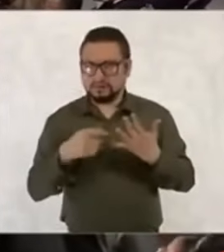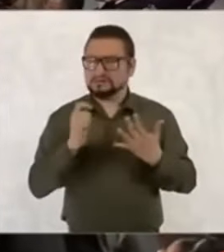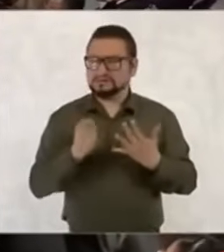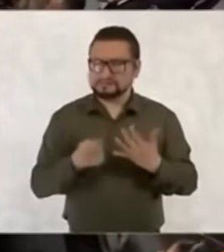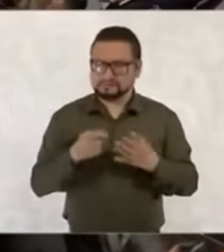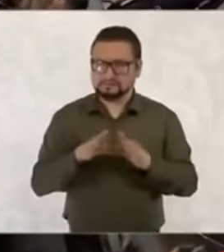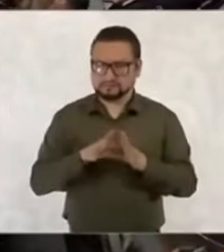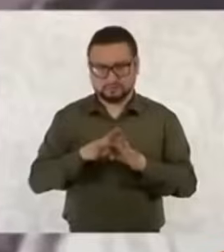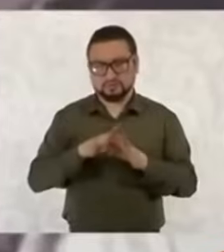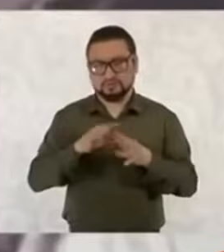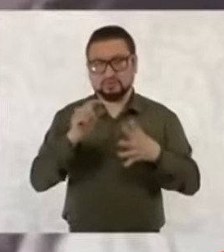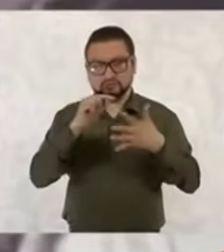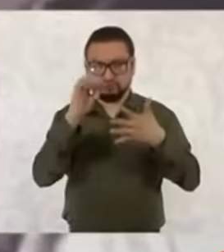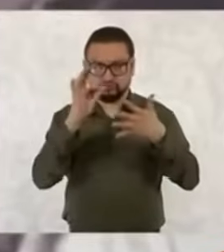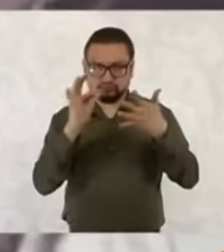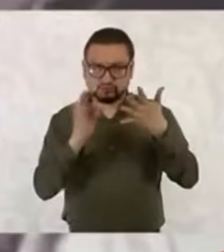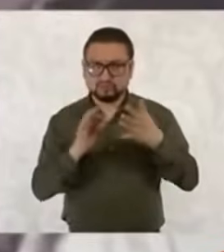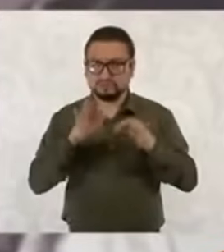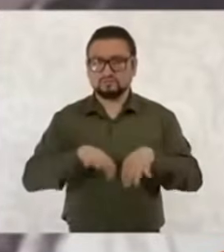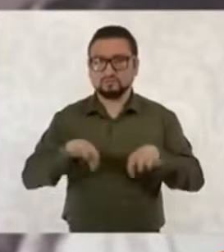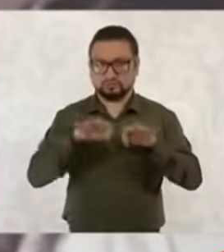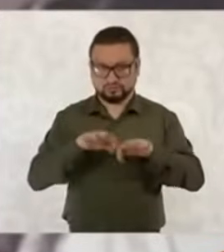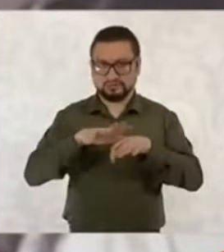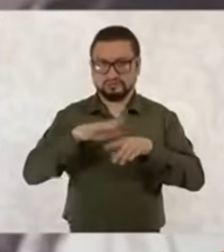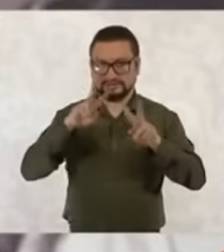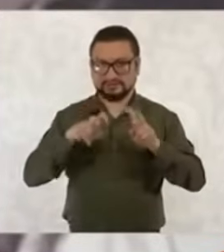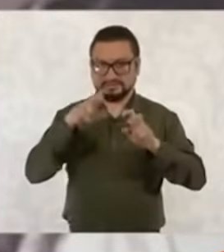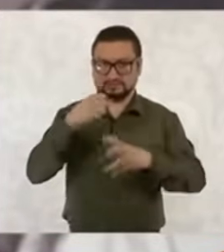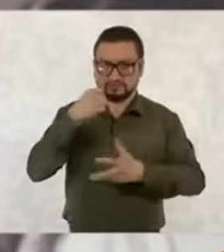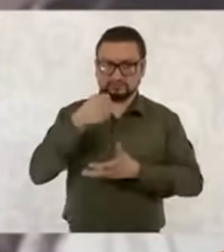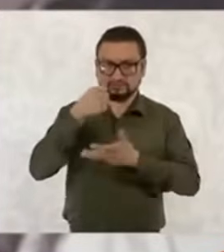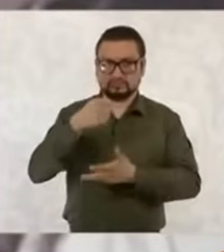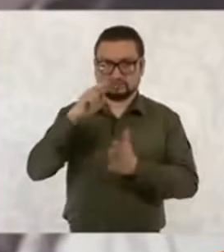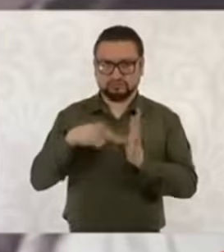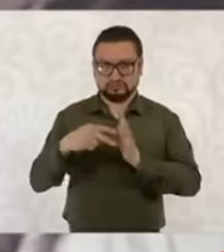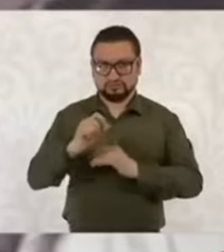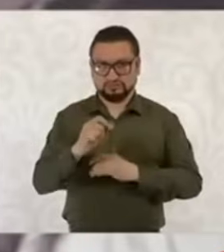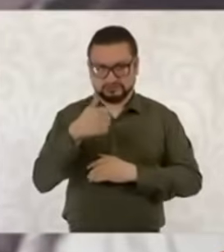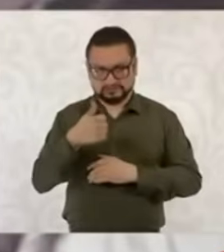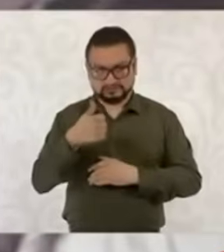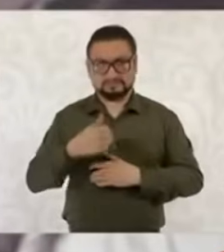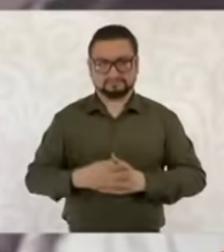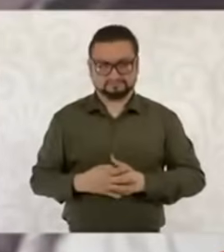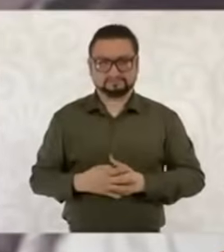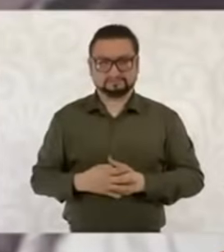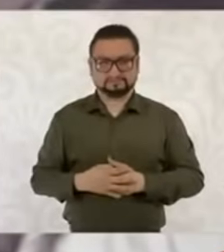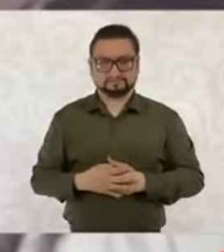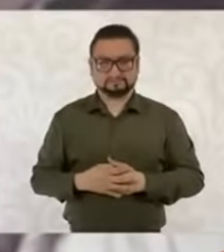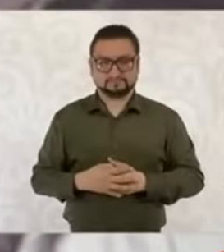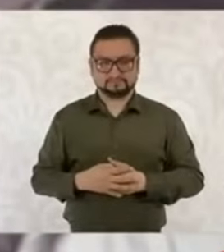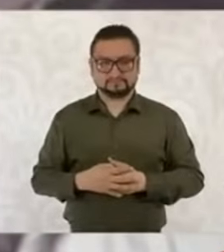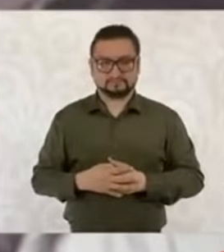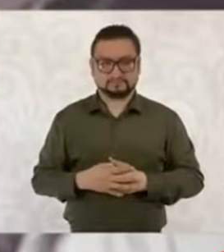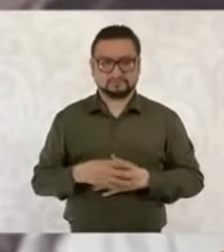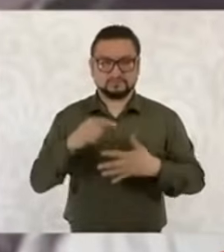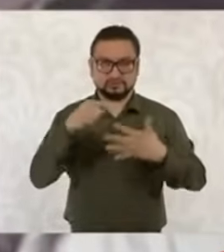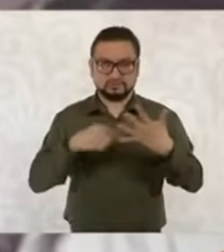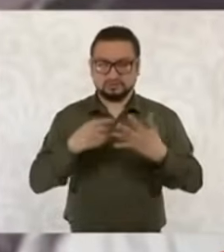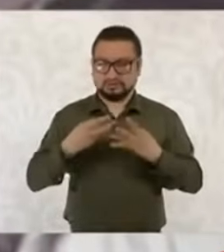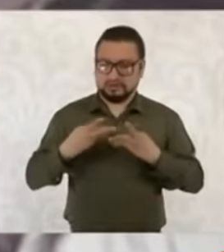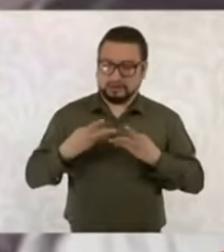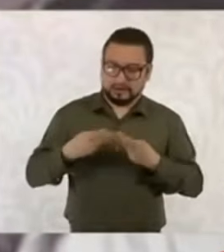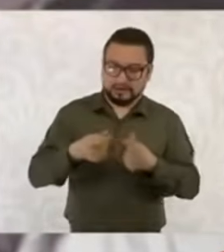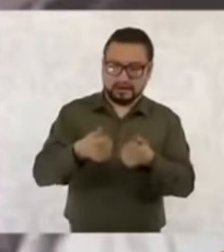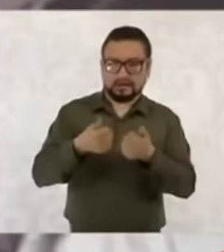rubros más importantes del paquete económico para el 2026, los rubros de gasto, los